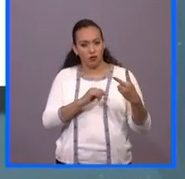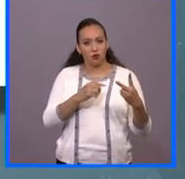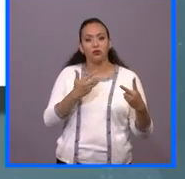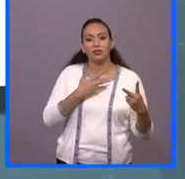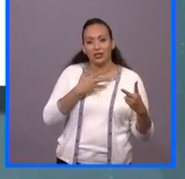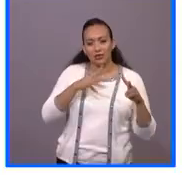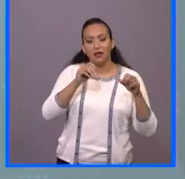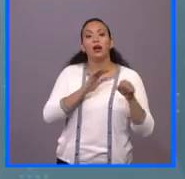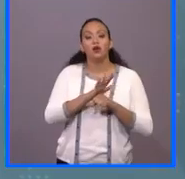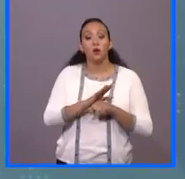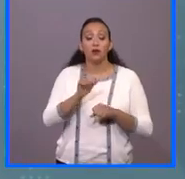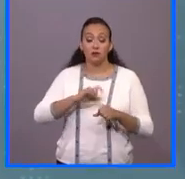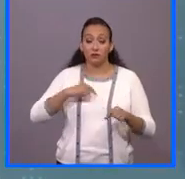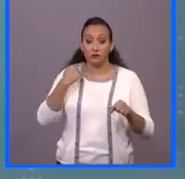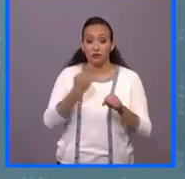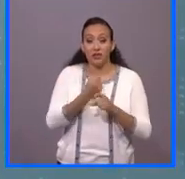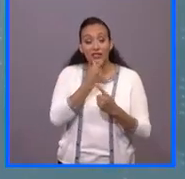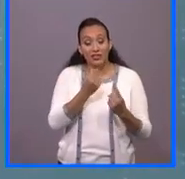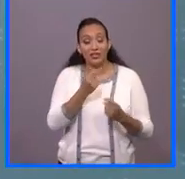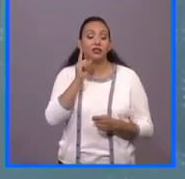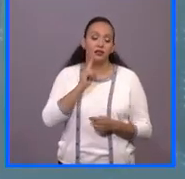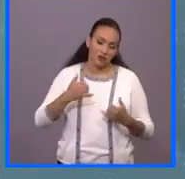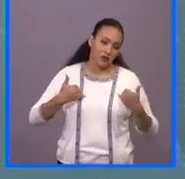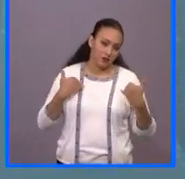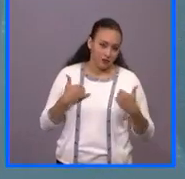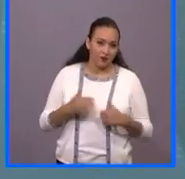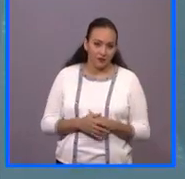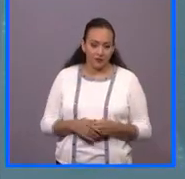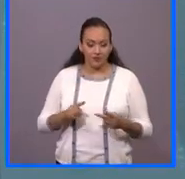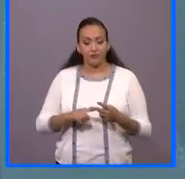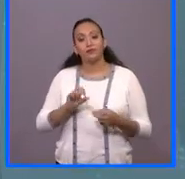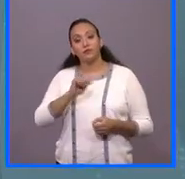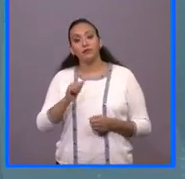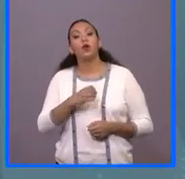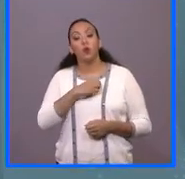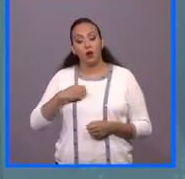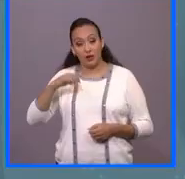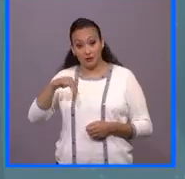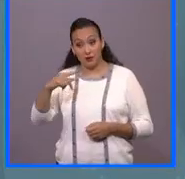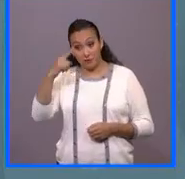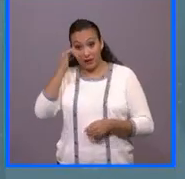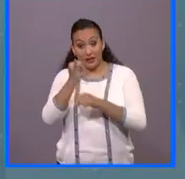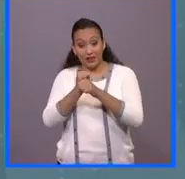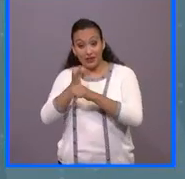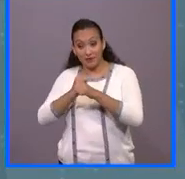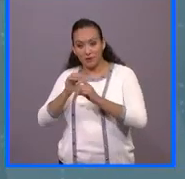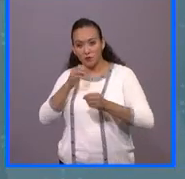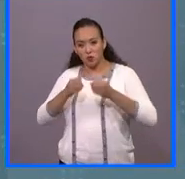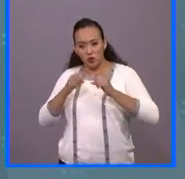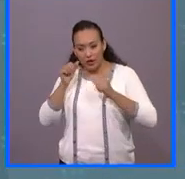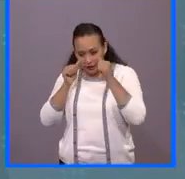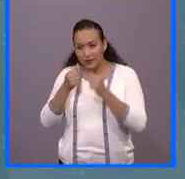por rubro delitos sexuales en contra de niñas, niños y adolescentes, obligaciones del Ministerio Público para investigar con perspectiva